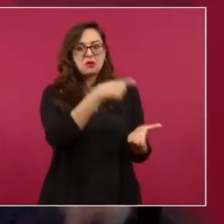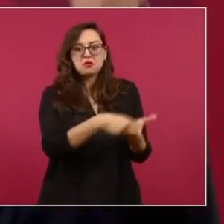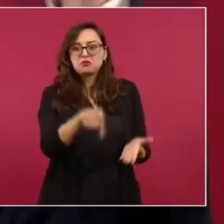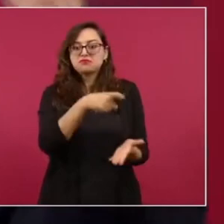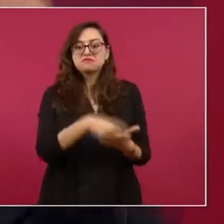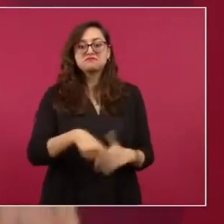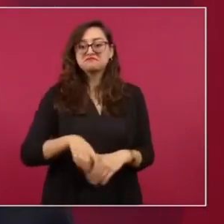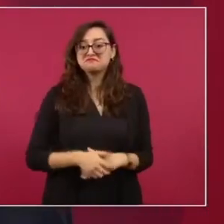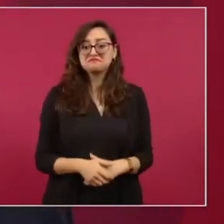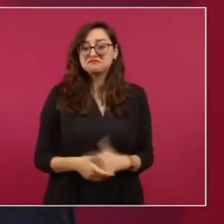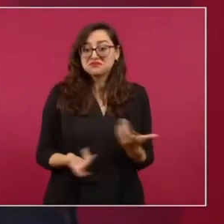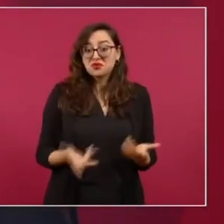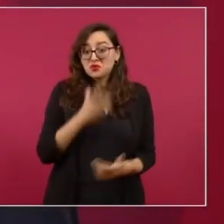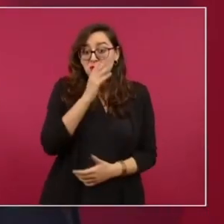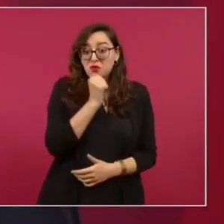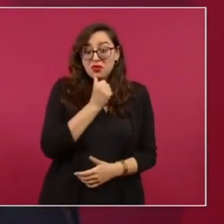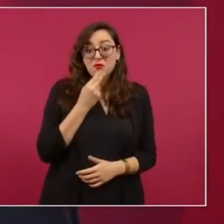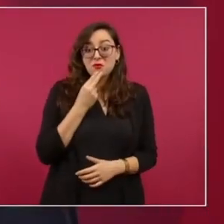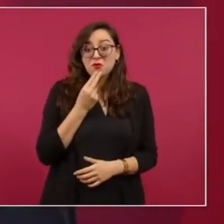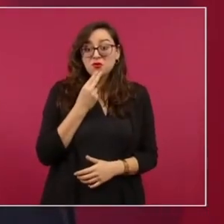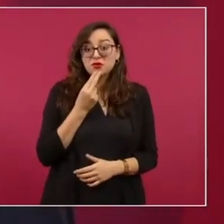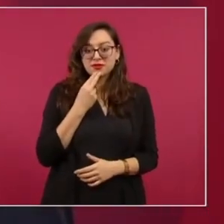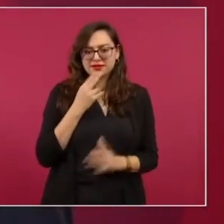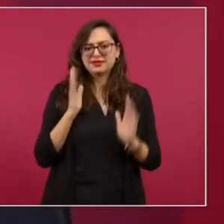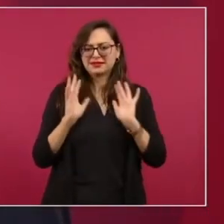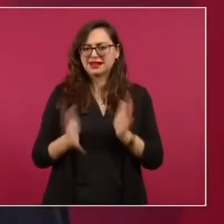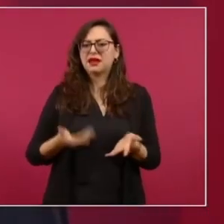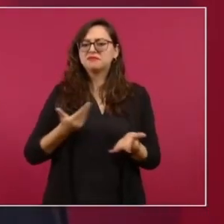Hay una denuncia ahí sobre eso,